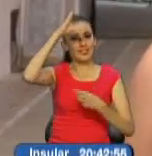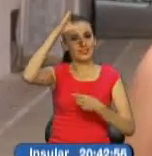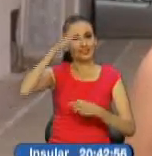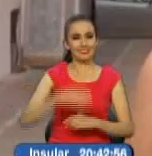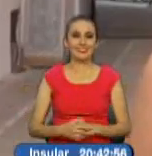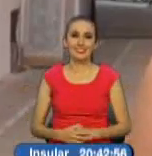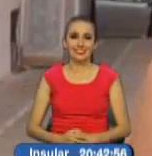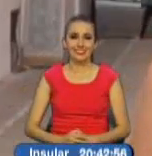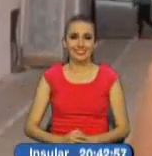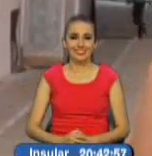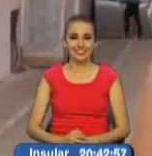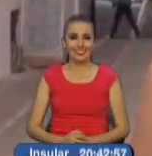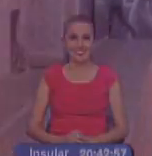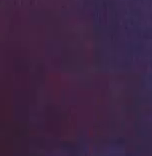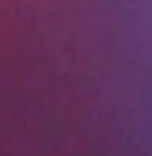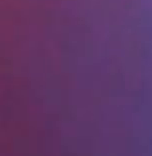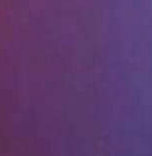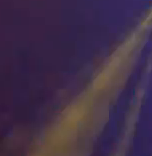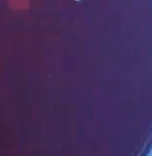vida.